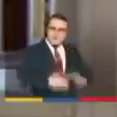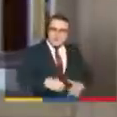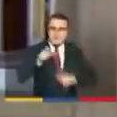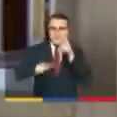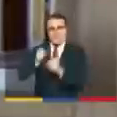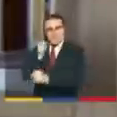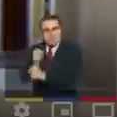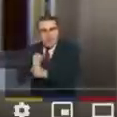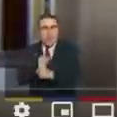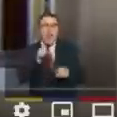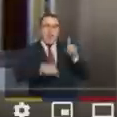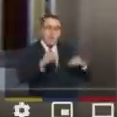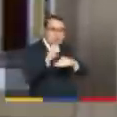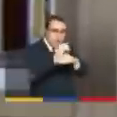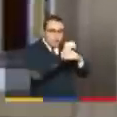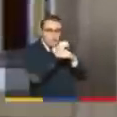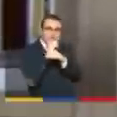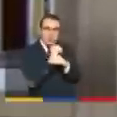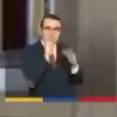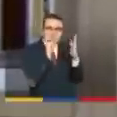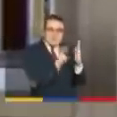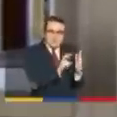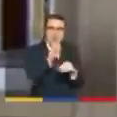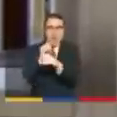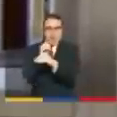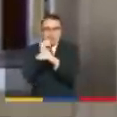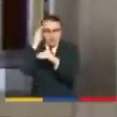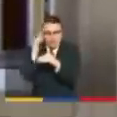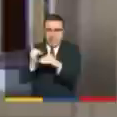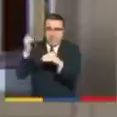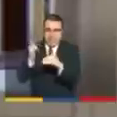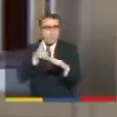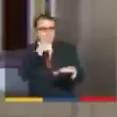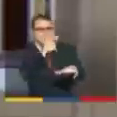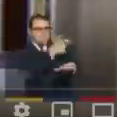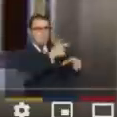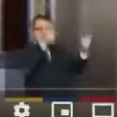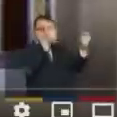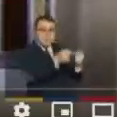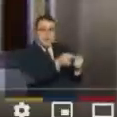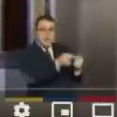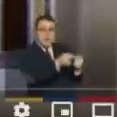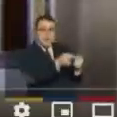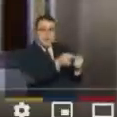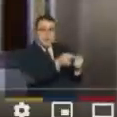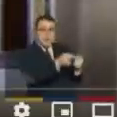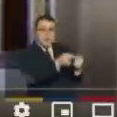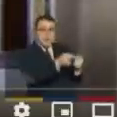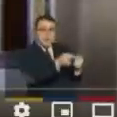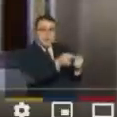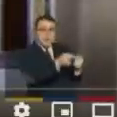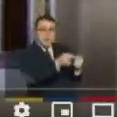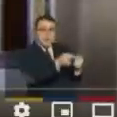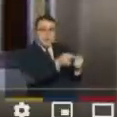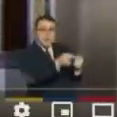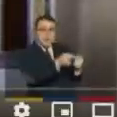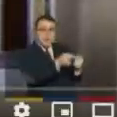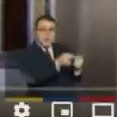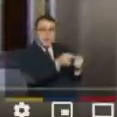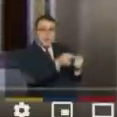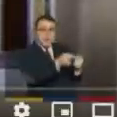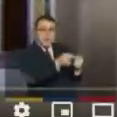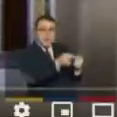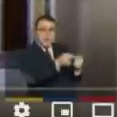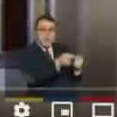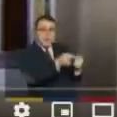las organizaciones científicas y académicas, bueno, y se ejercerá un control sobre estos recursos públicos. Bla, bla, bla, pero el punto, y lo ha